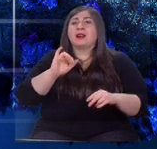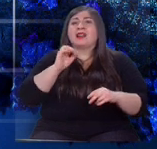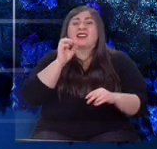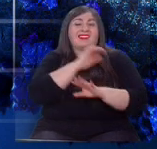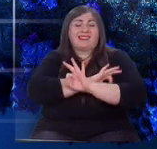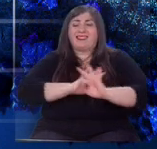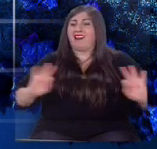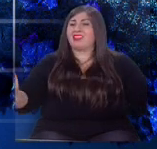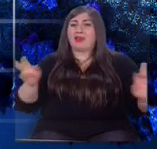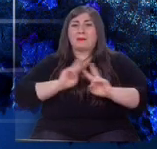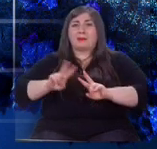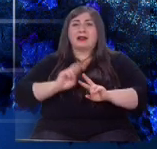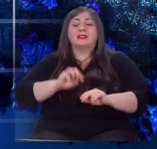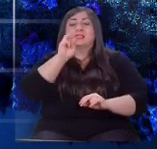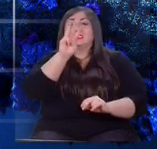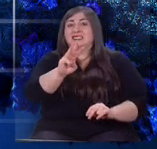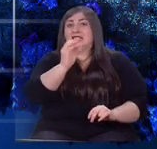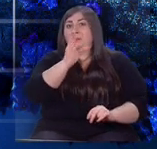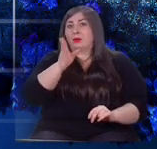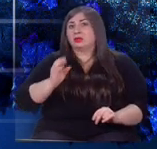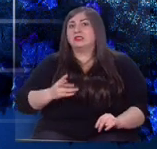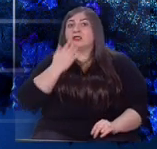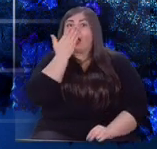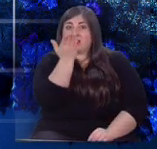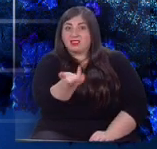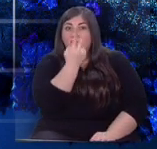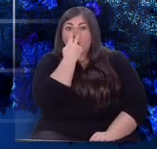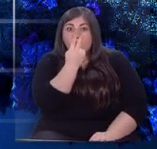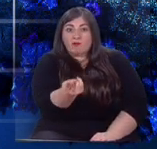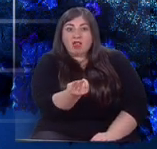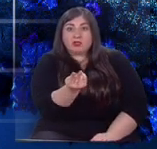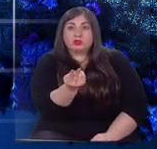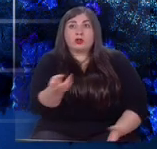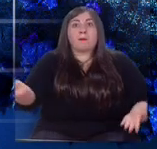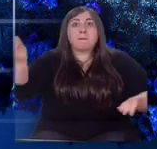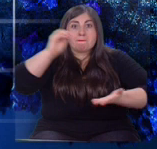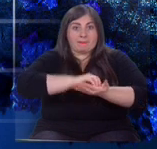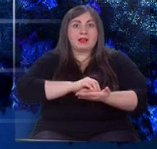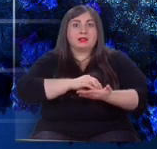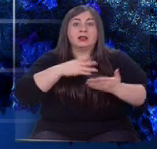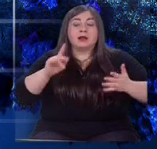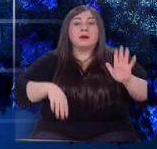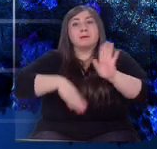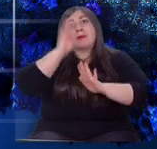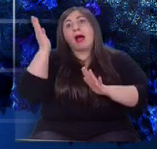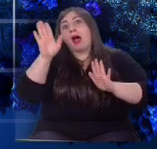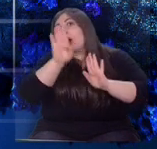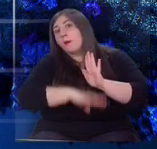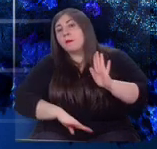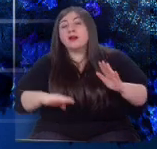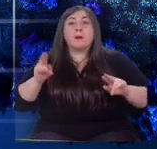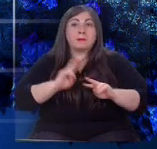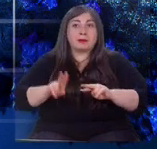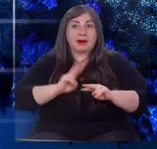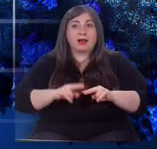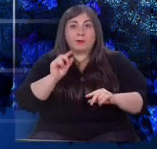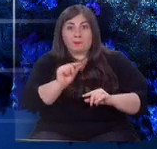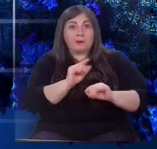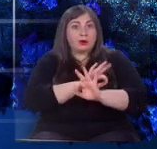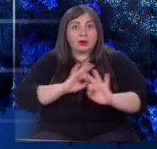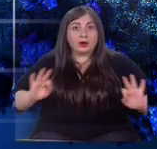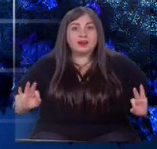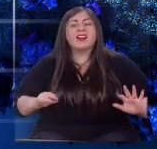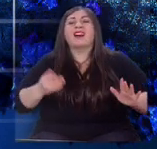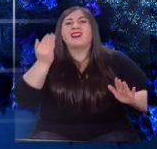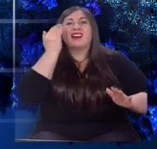un 3%. Allí estamos viendo, si sumamos lo que considera que está más o menos preparado, poco o nada, está prácticamente